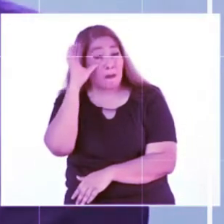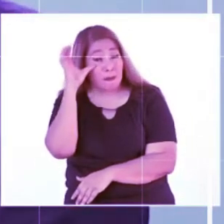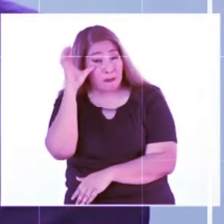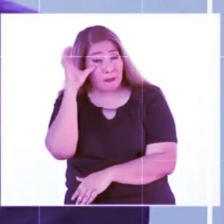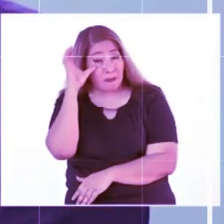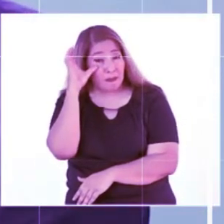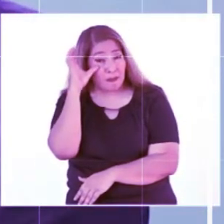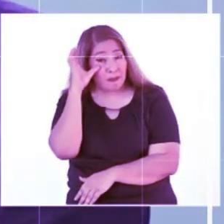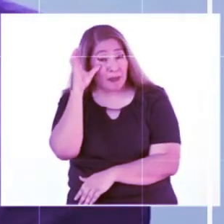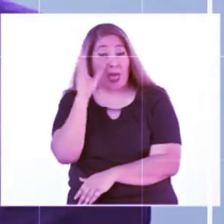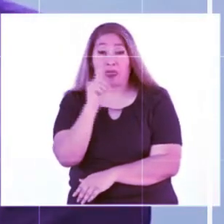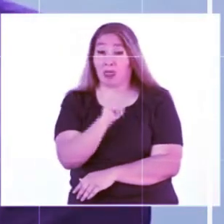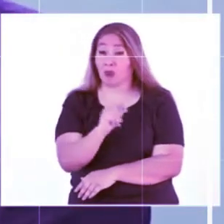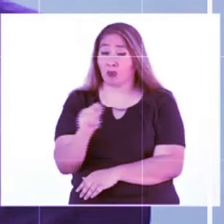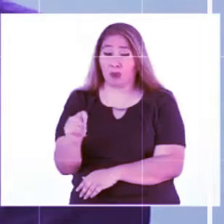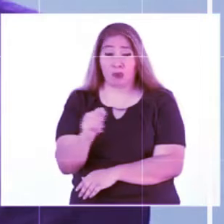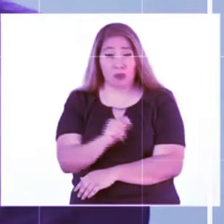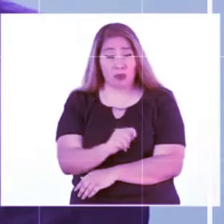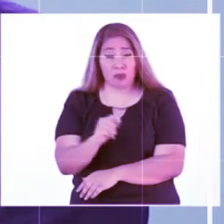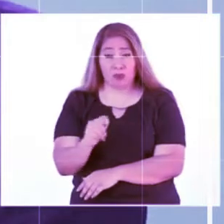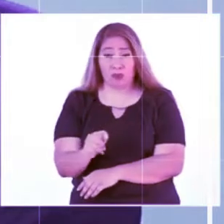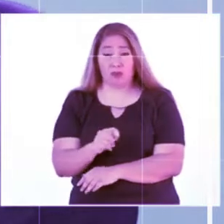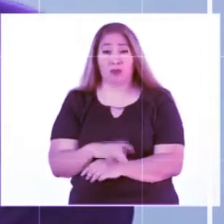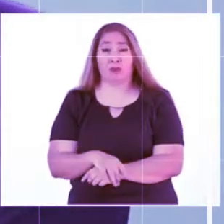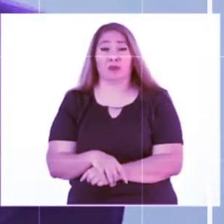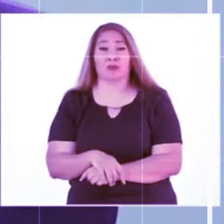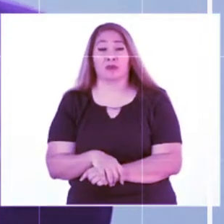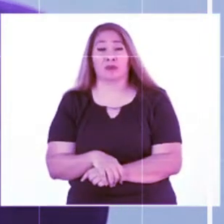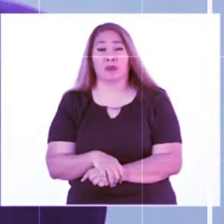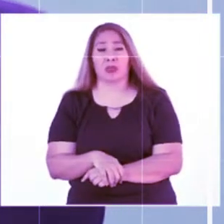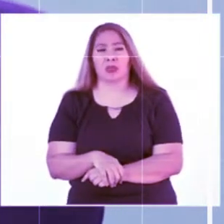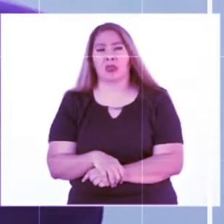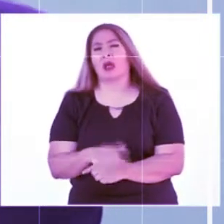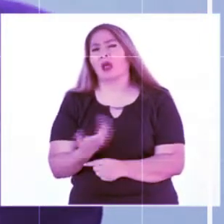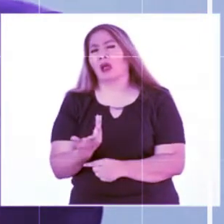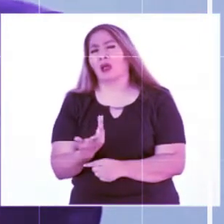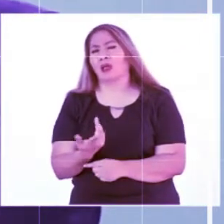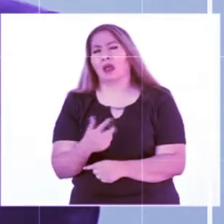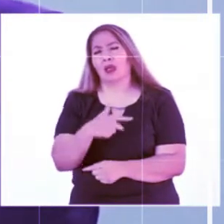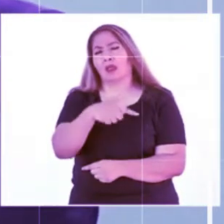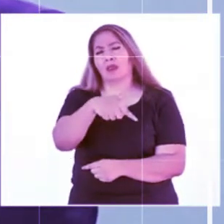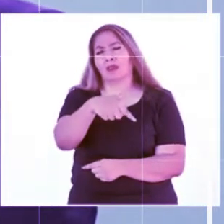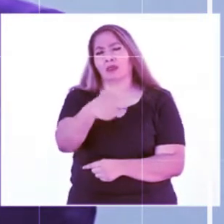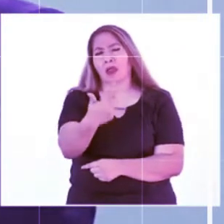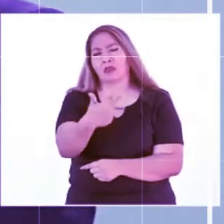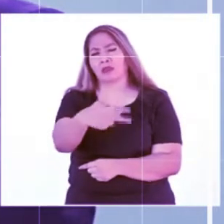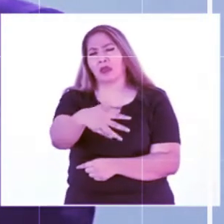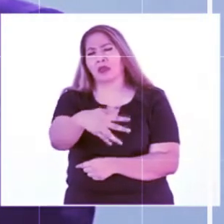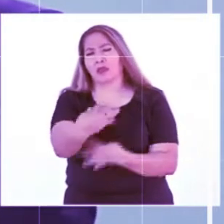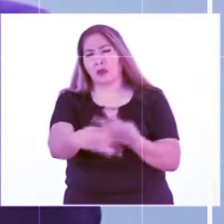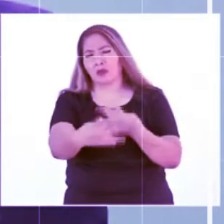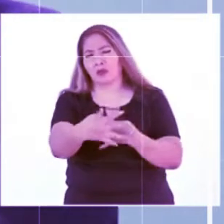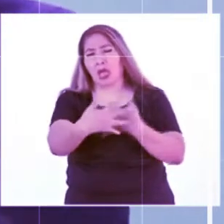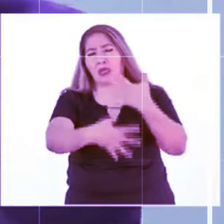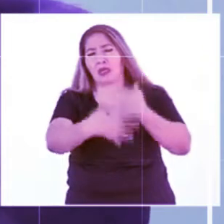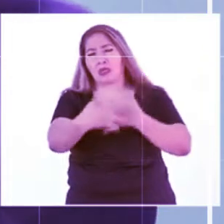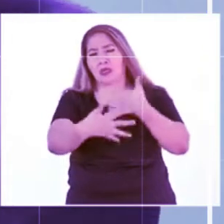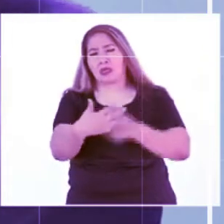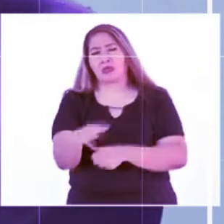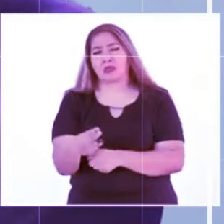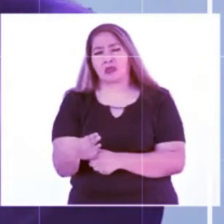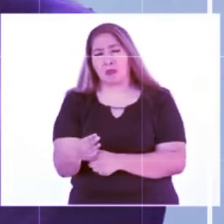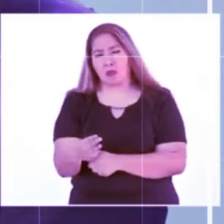chino-mexicanos de Torreón en los aciagos días del 13, 14 y 15 de